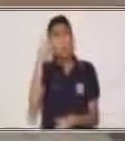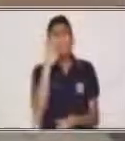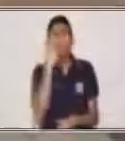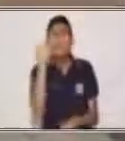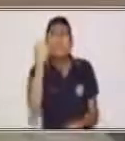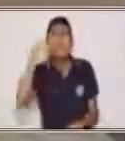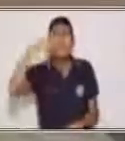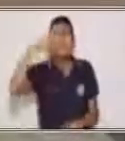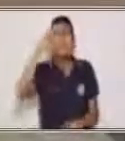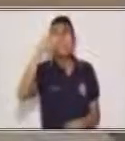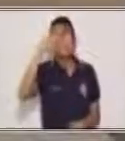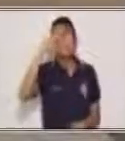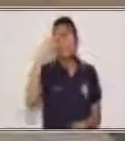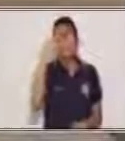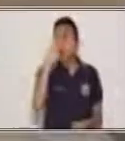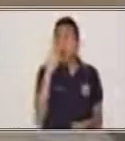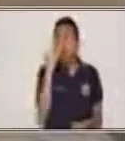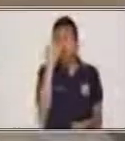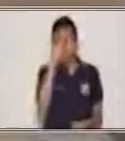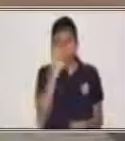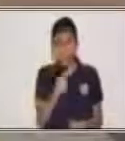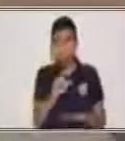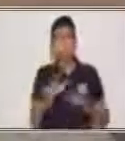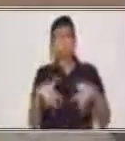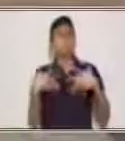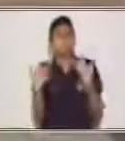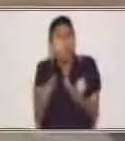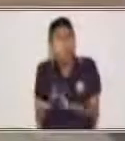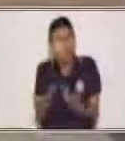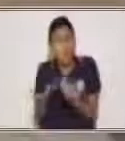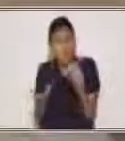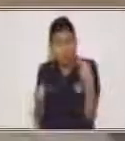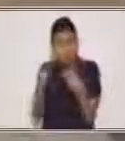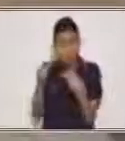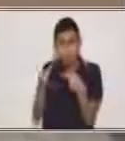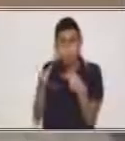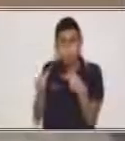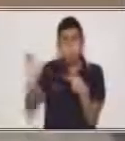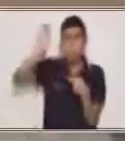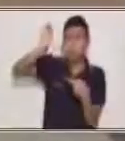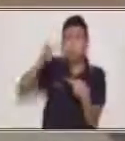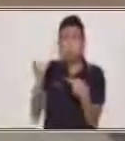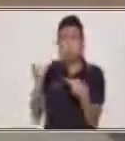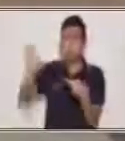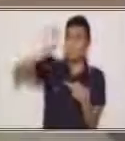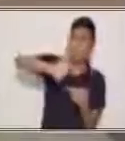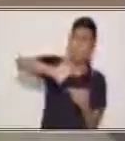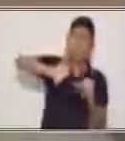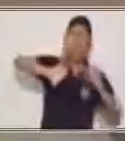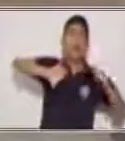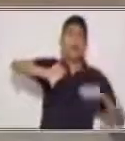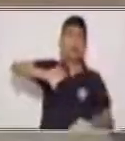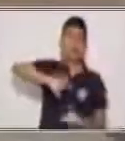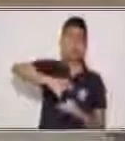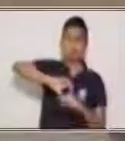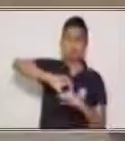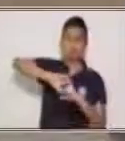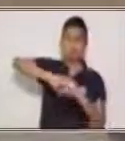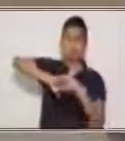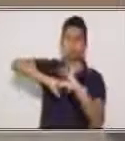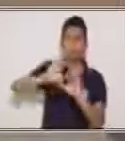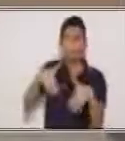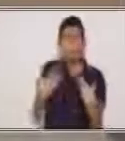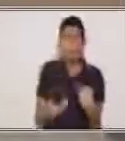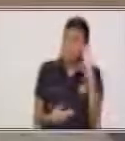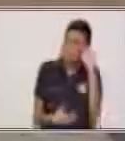qué el vaso que contiene el agua va a subir? Entonces, acá tengo mi hipótesis, léela. ¿Por